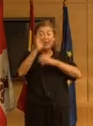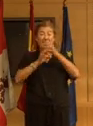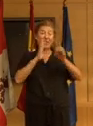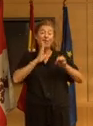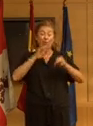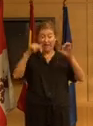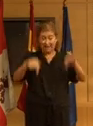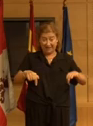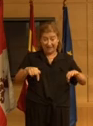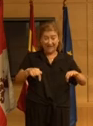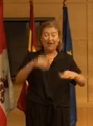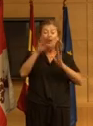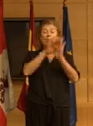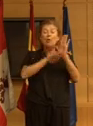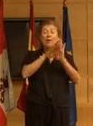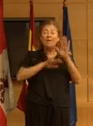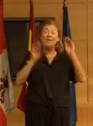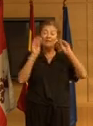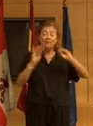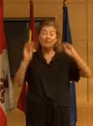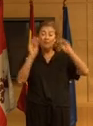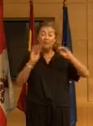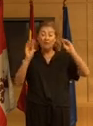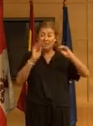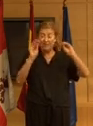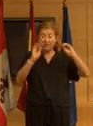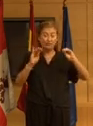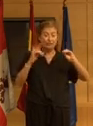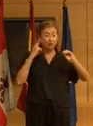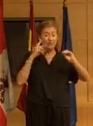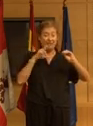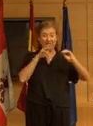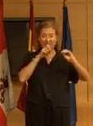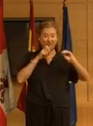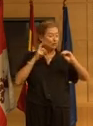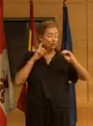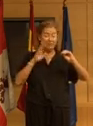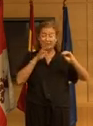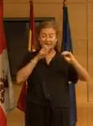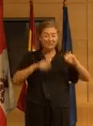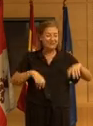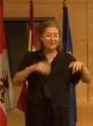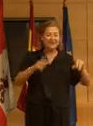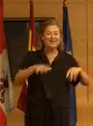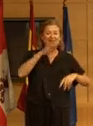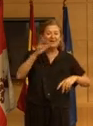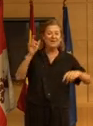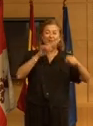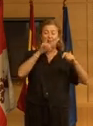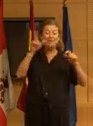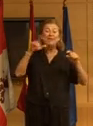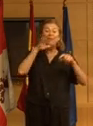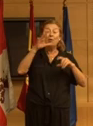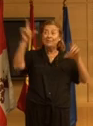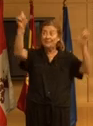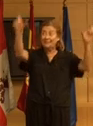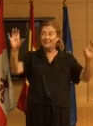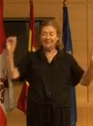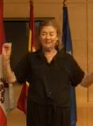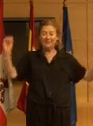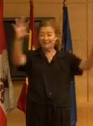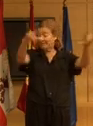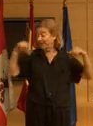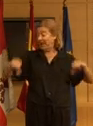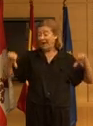marco del programa de formación, asesoramiento y acompañamiento para la eliminación de sujeciones desarrollado por esta Consejería